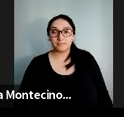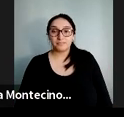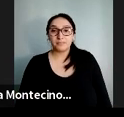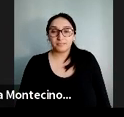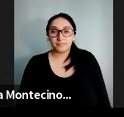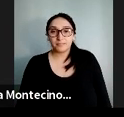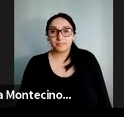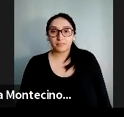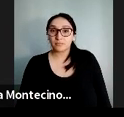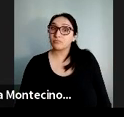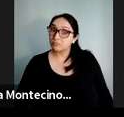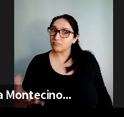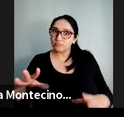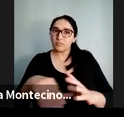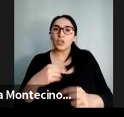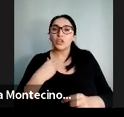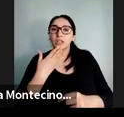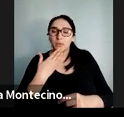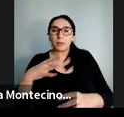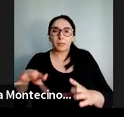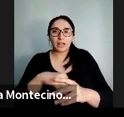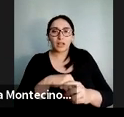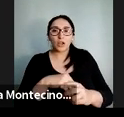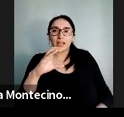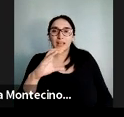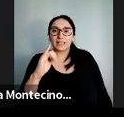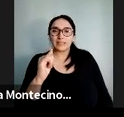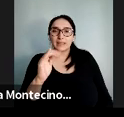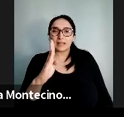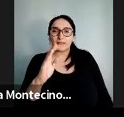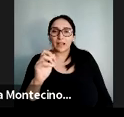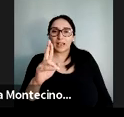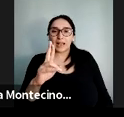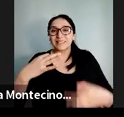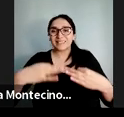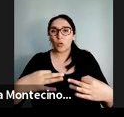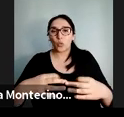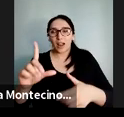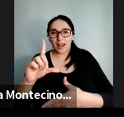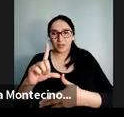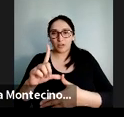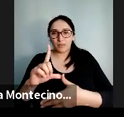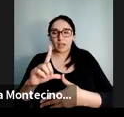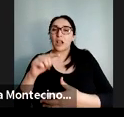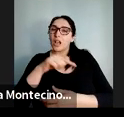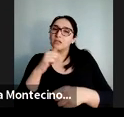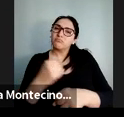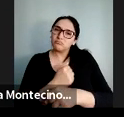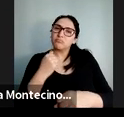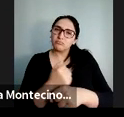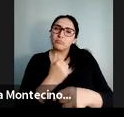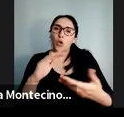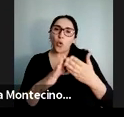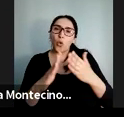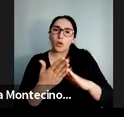Dentro de eso, claro, yo también pertenezco a otra colectiva que se llama Ciberseguras Latinoamérica, y ahí hemos estado también trabajando, ¿cierto?, en comunidad